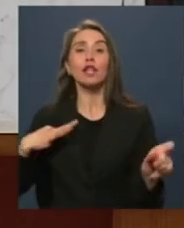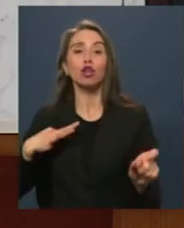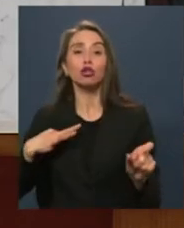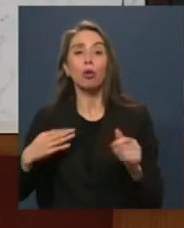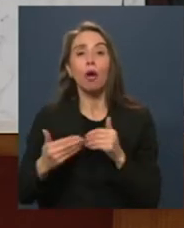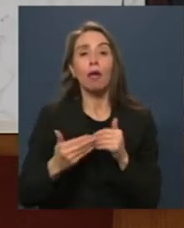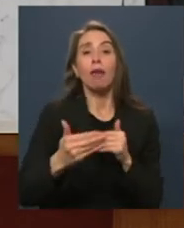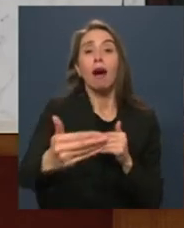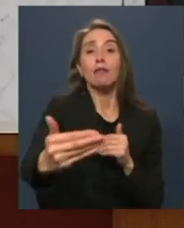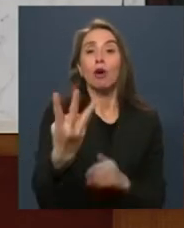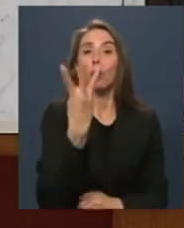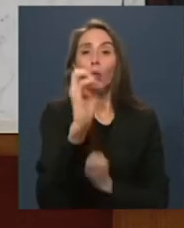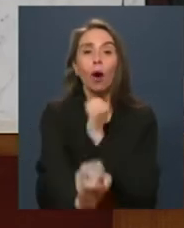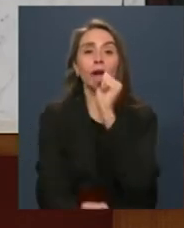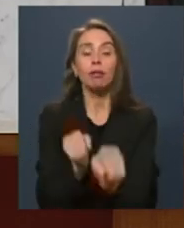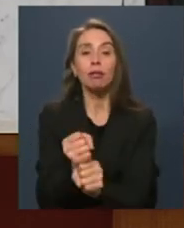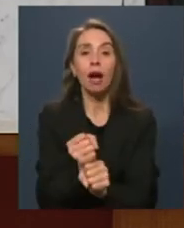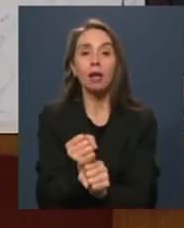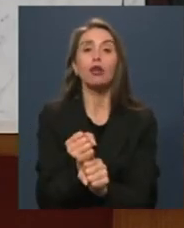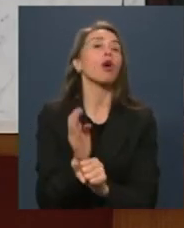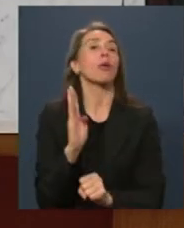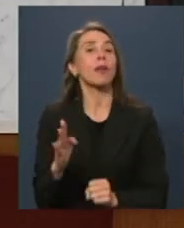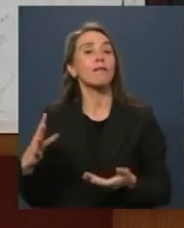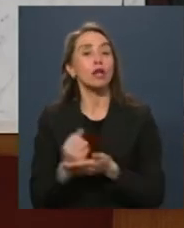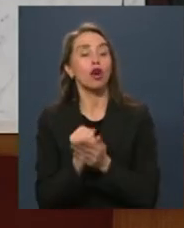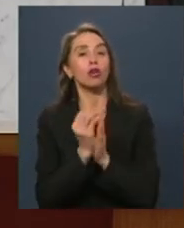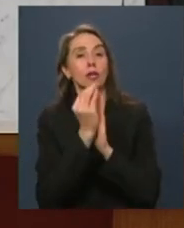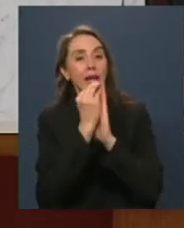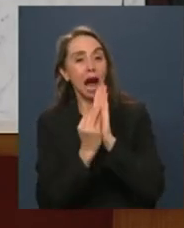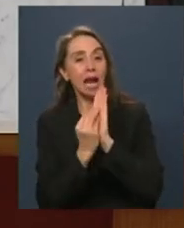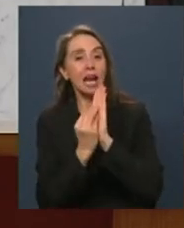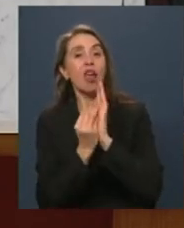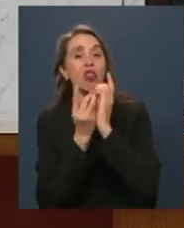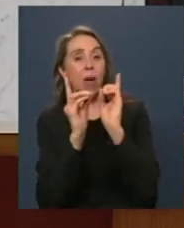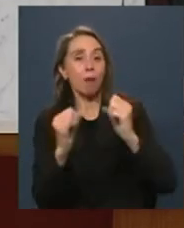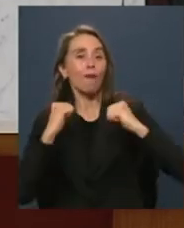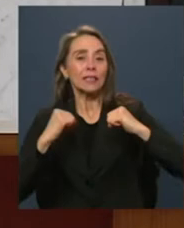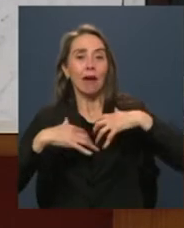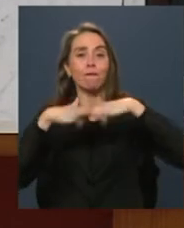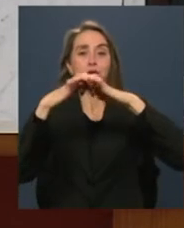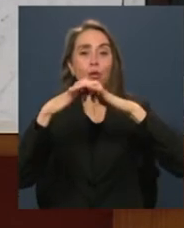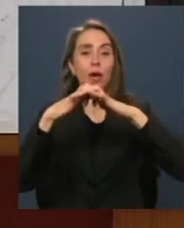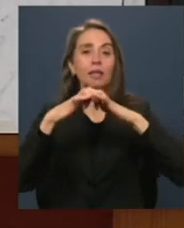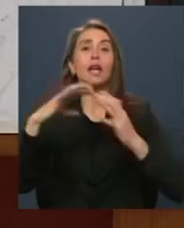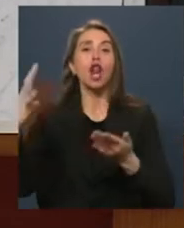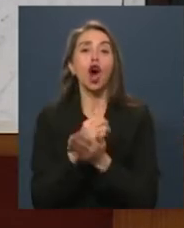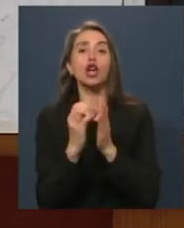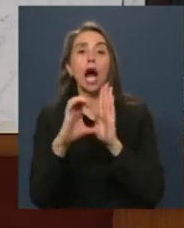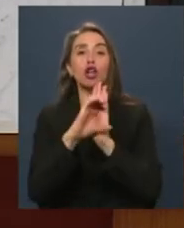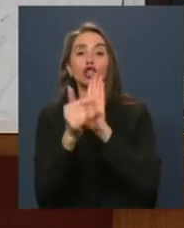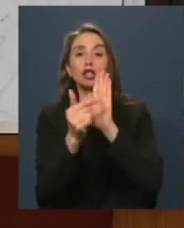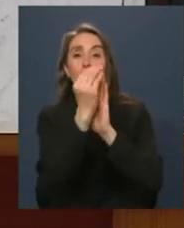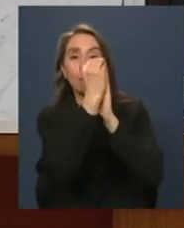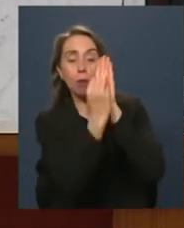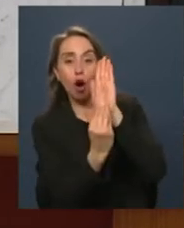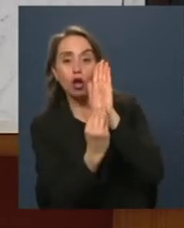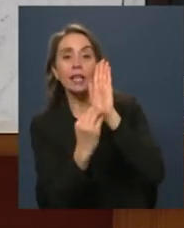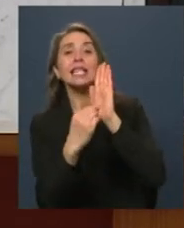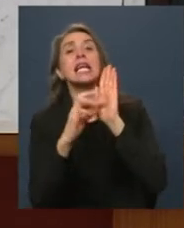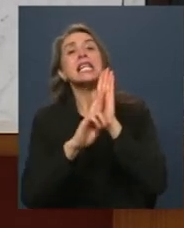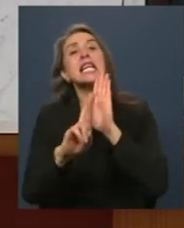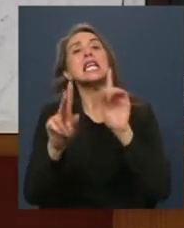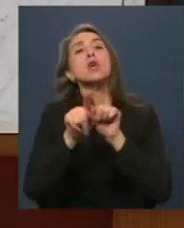40 años. Debemos lograr fortalecer nuestra democracia, lograr que la Constitución realmente sea la casa de